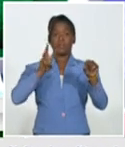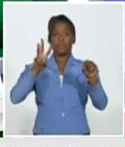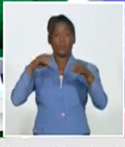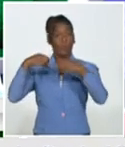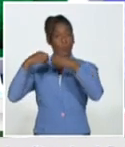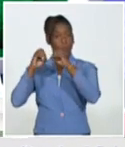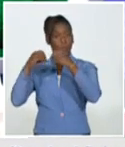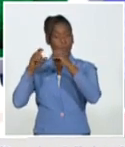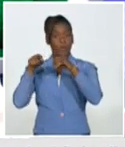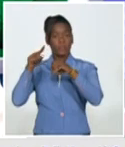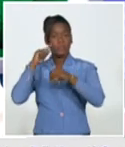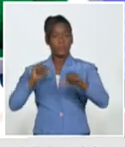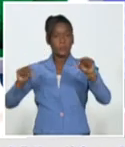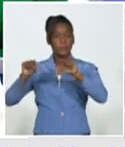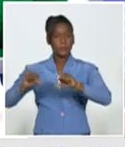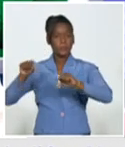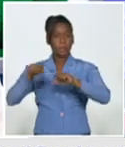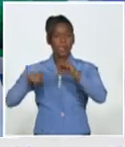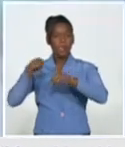se diagnosticaron